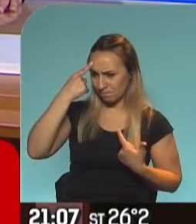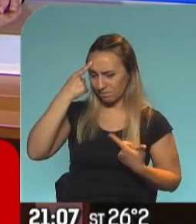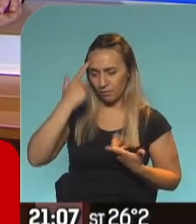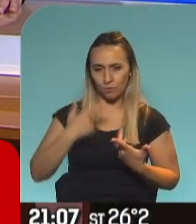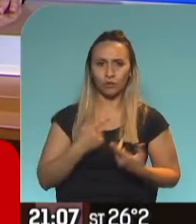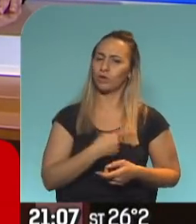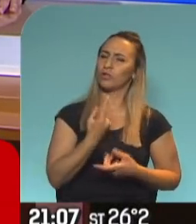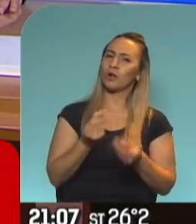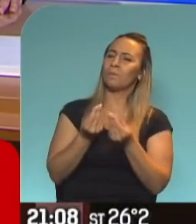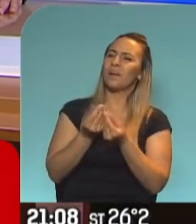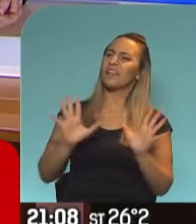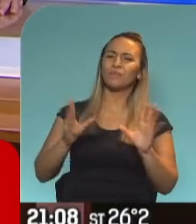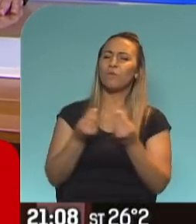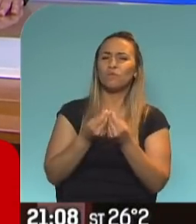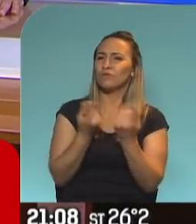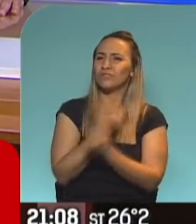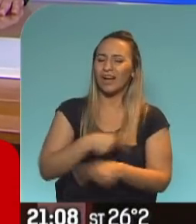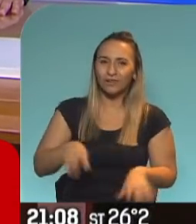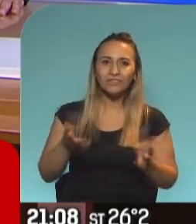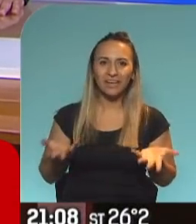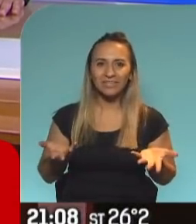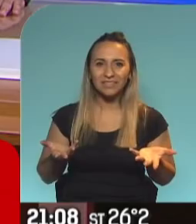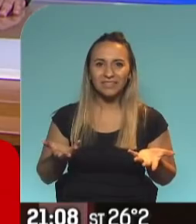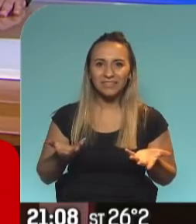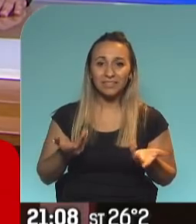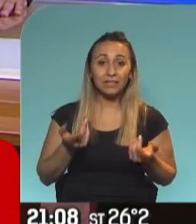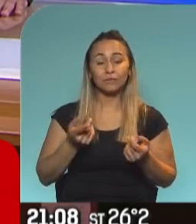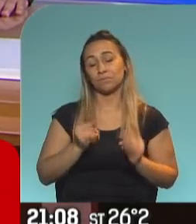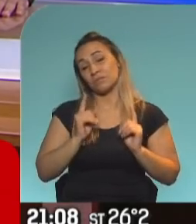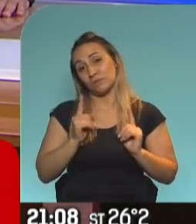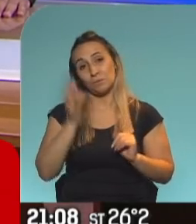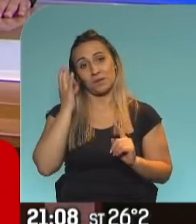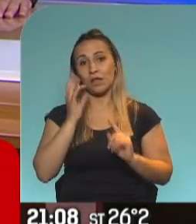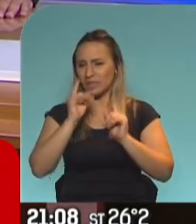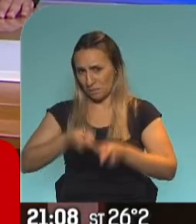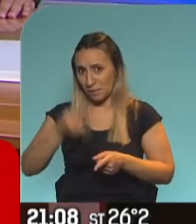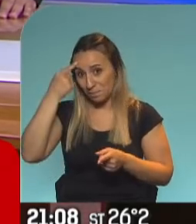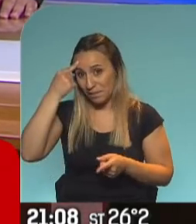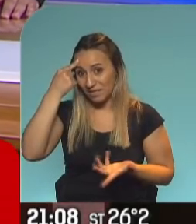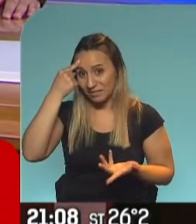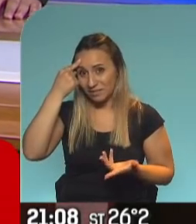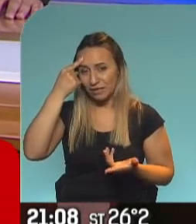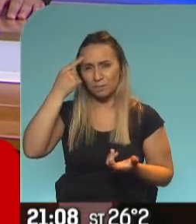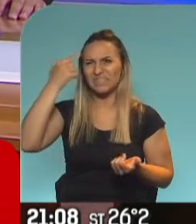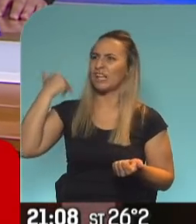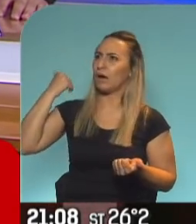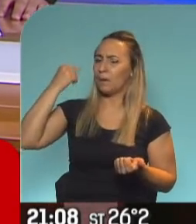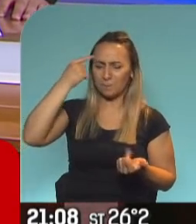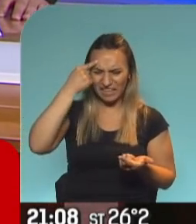de Diego. Y yo creo que en esa frase lo que él también piensa, es difícil el